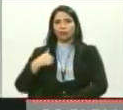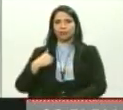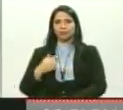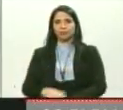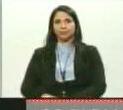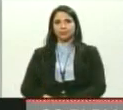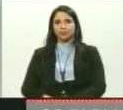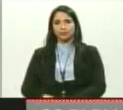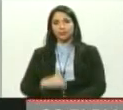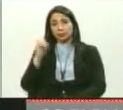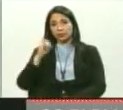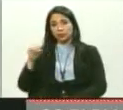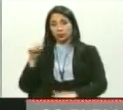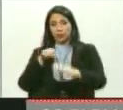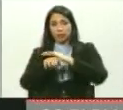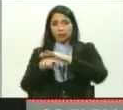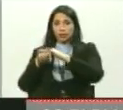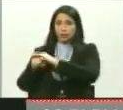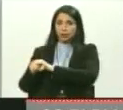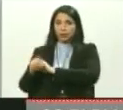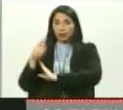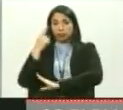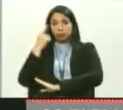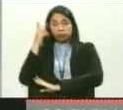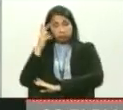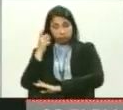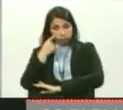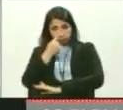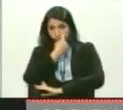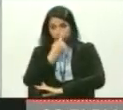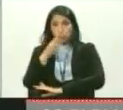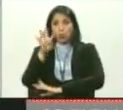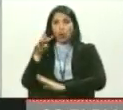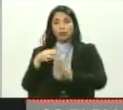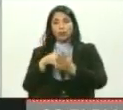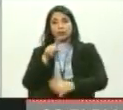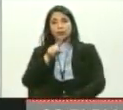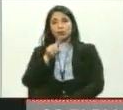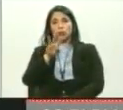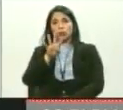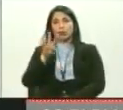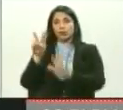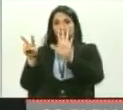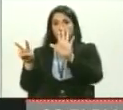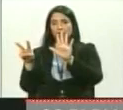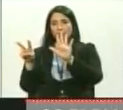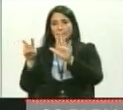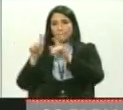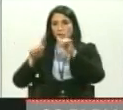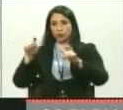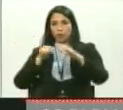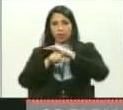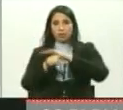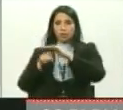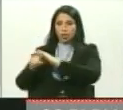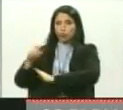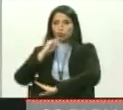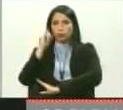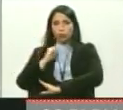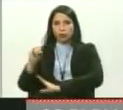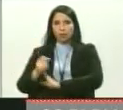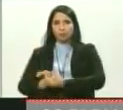Fíjate, por el Zulia han ingresado, oído, por el Zulia han ingresado 4.147 venezolanos y